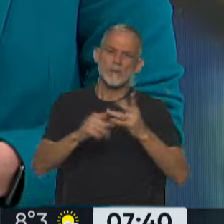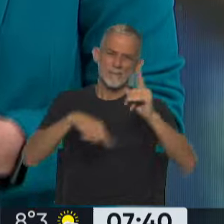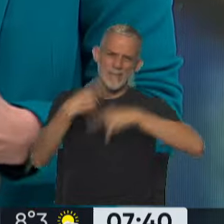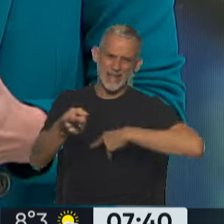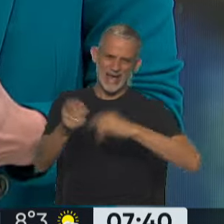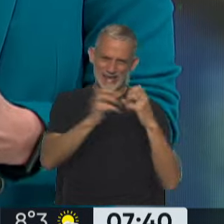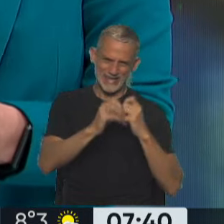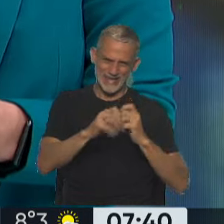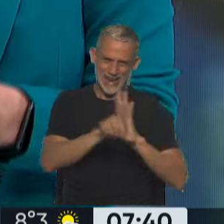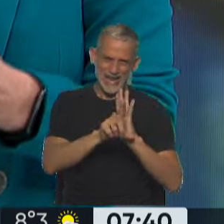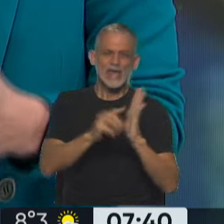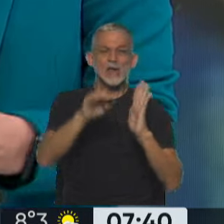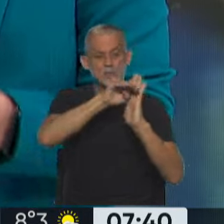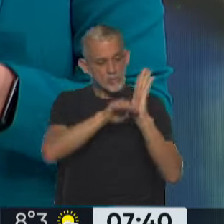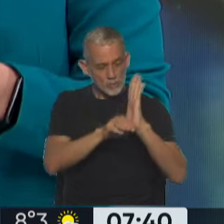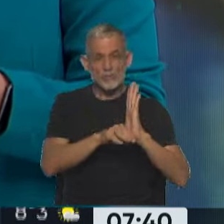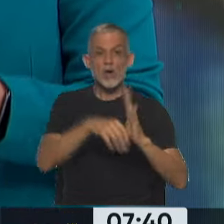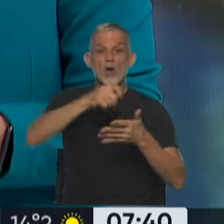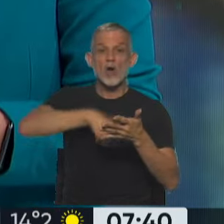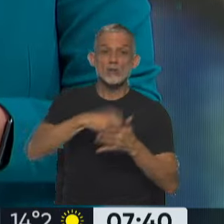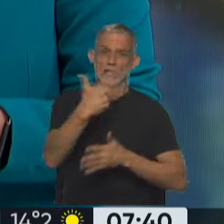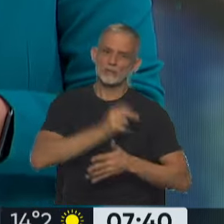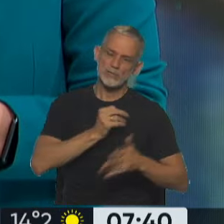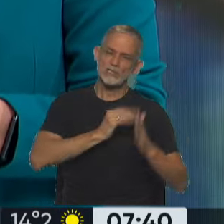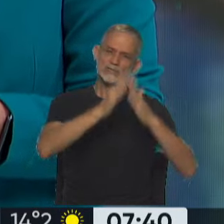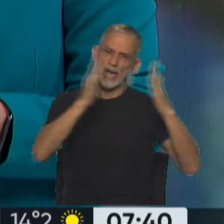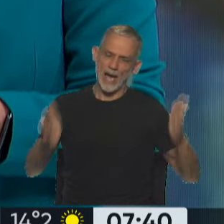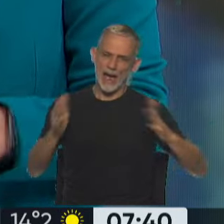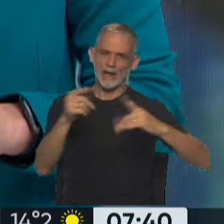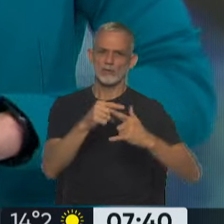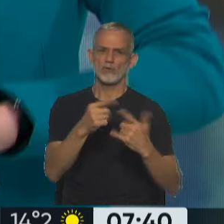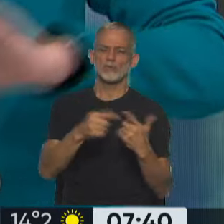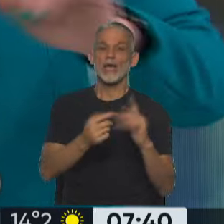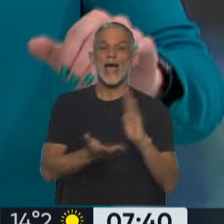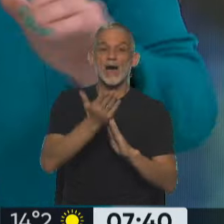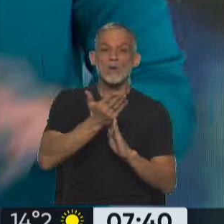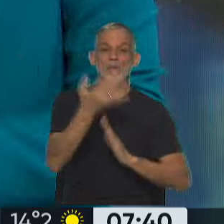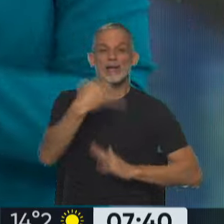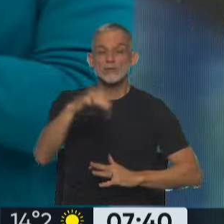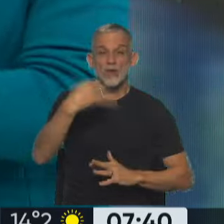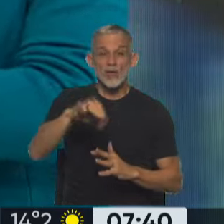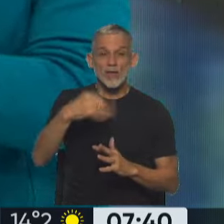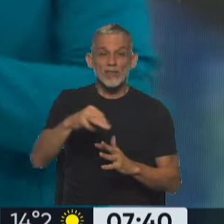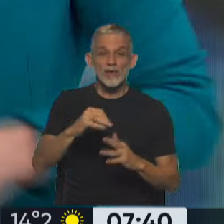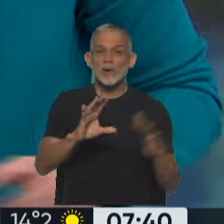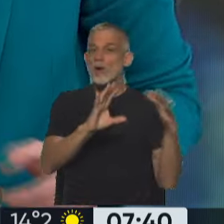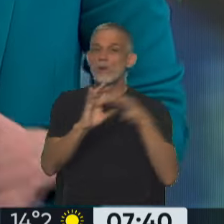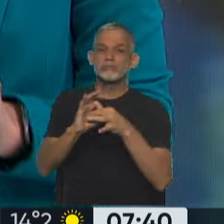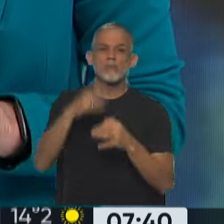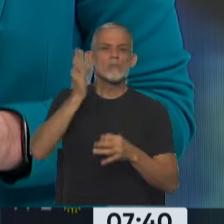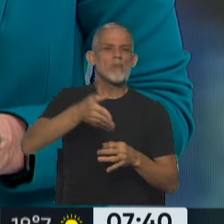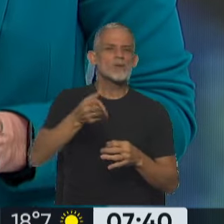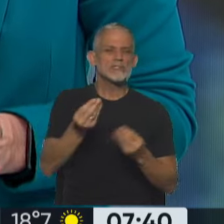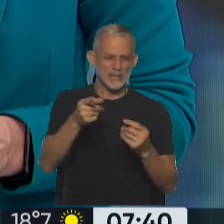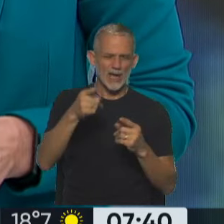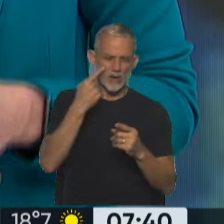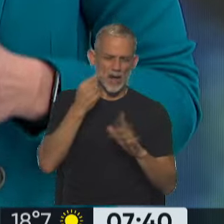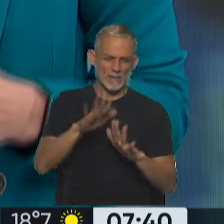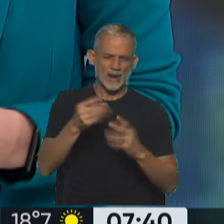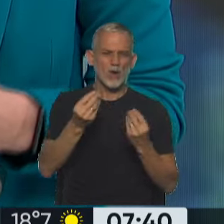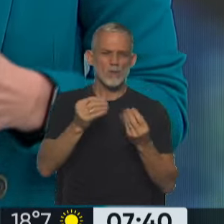mañana, que estipula que el contrato tiene que ser por 3 años y que los aumentos tienen que estar atados a un porcentaje que ahora vamos a